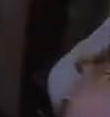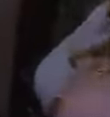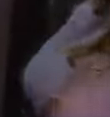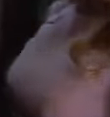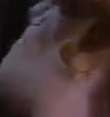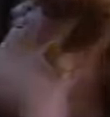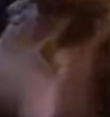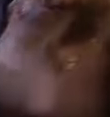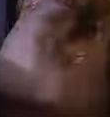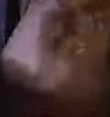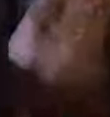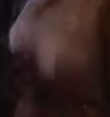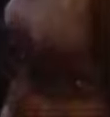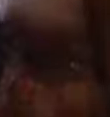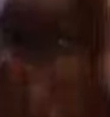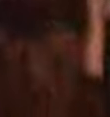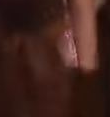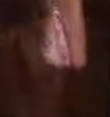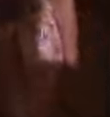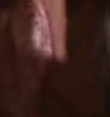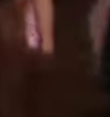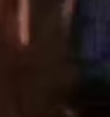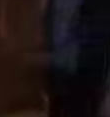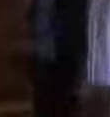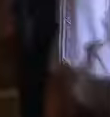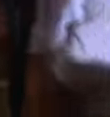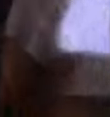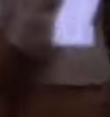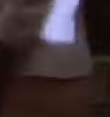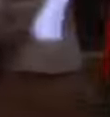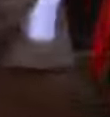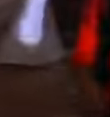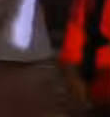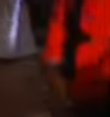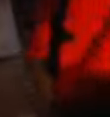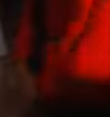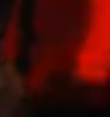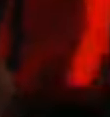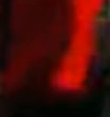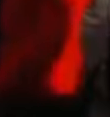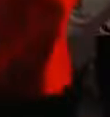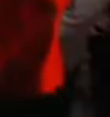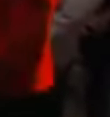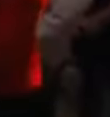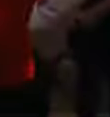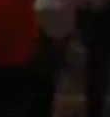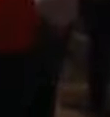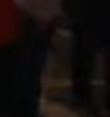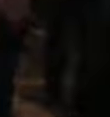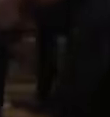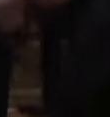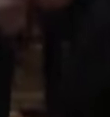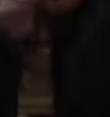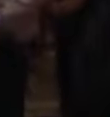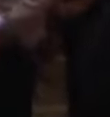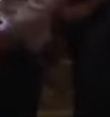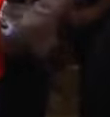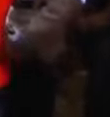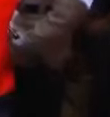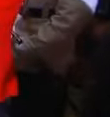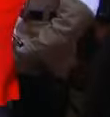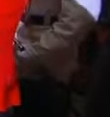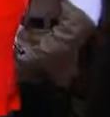En su paso por el atrio y el Salón Azul, las autoridades transcurren a través del cordón de honor que